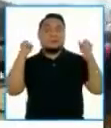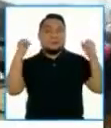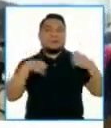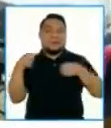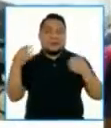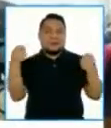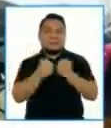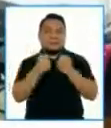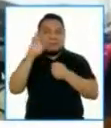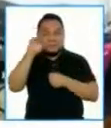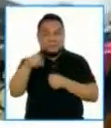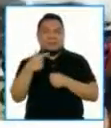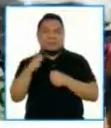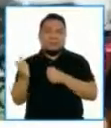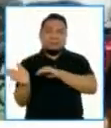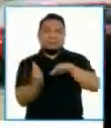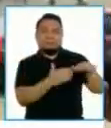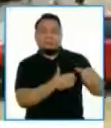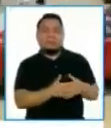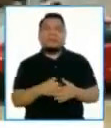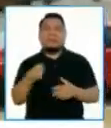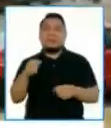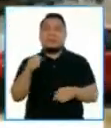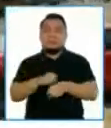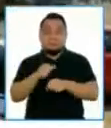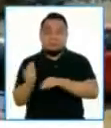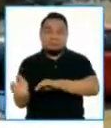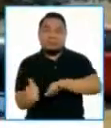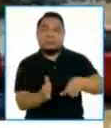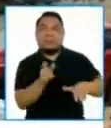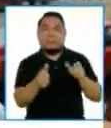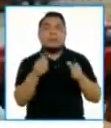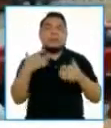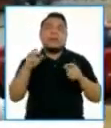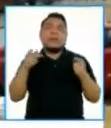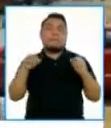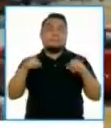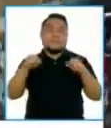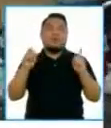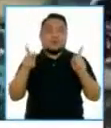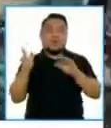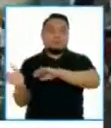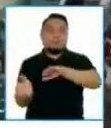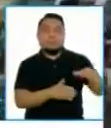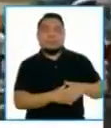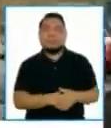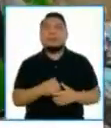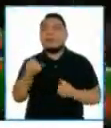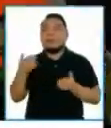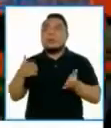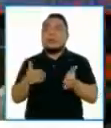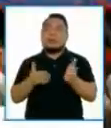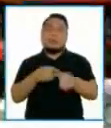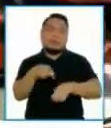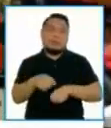y enfrentamientos con la policía. Los piquetes fueron levantados por disposición de los manifestantes. En algunas zonas demoró más el flujo de